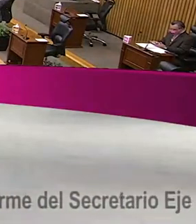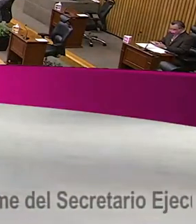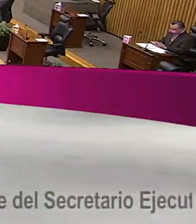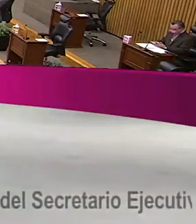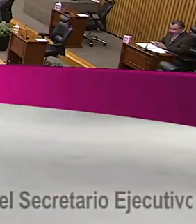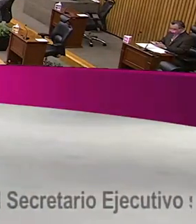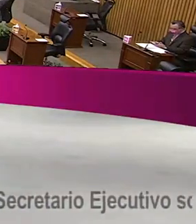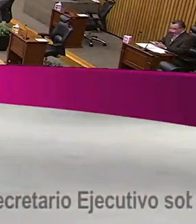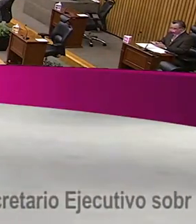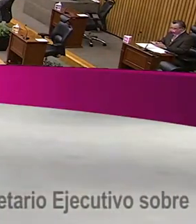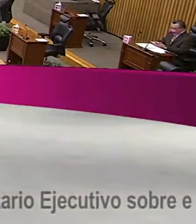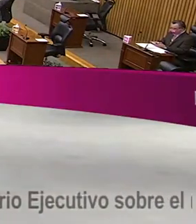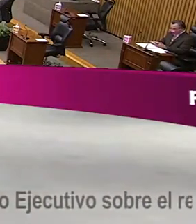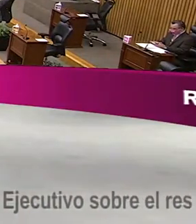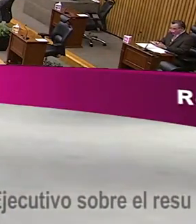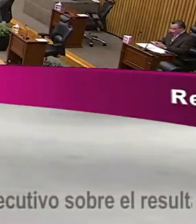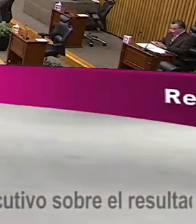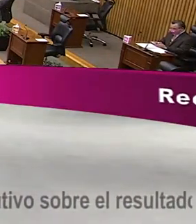ah